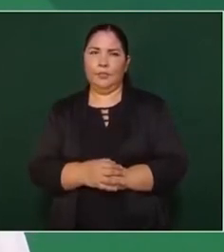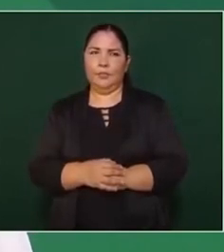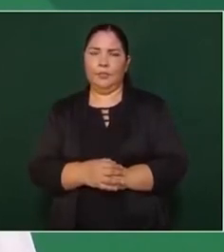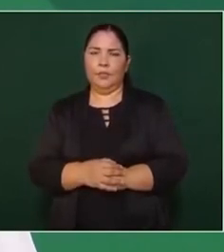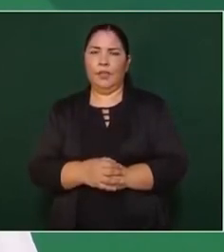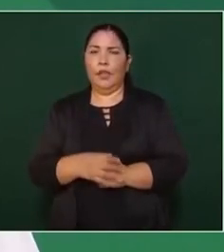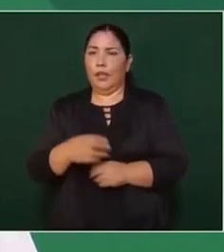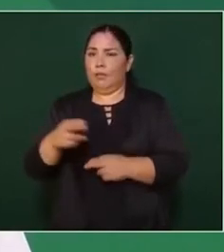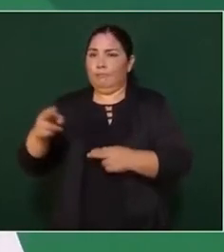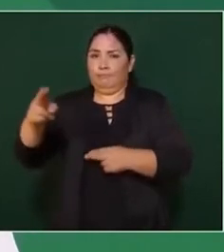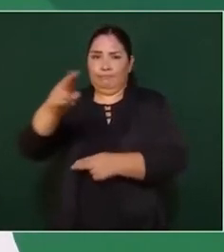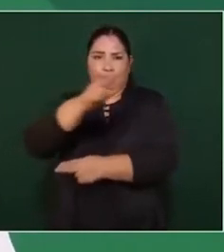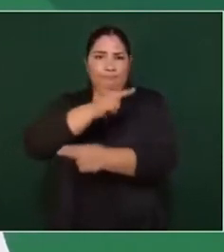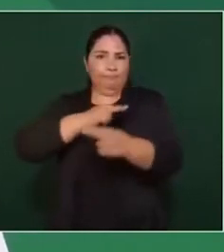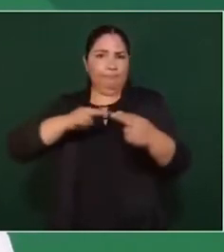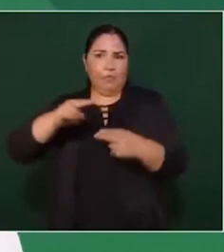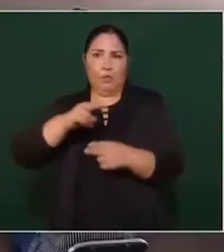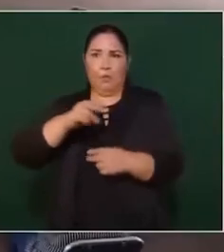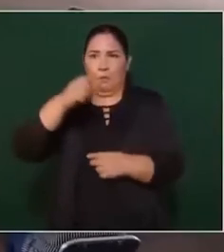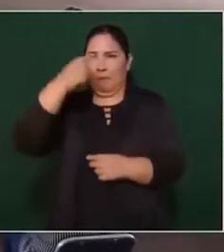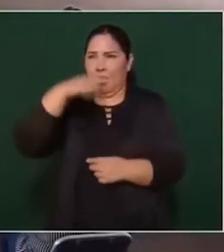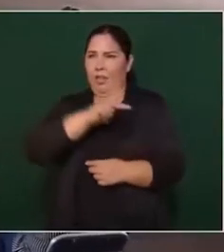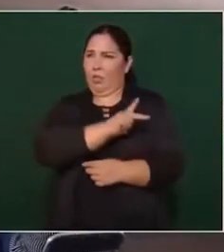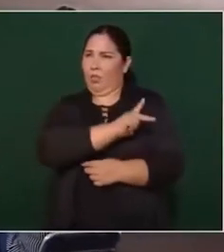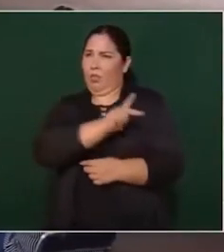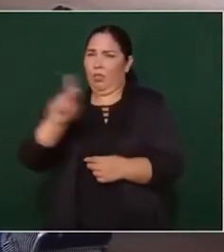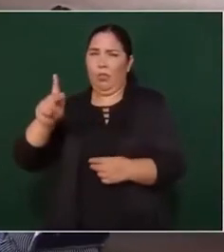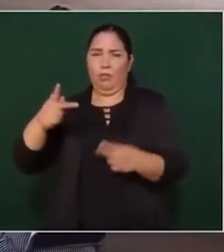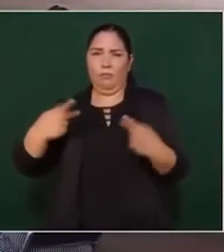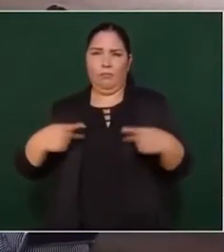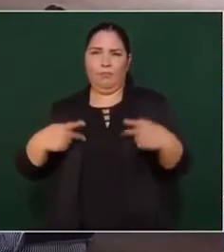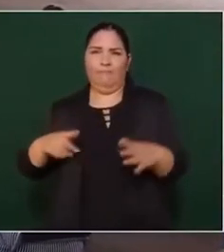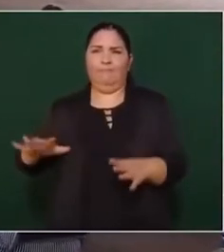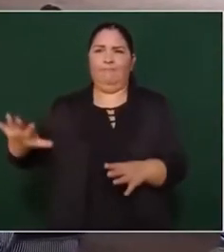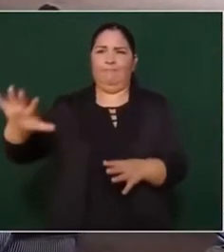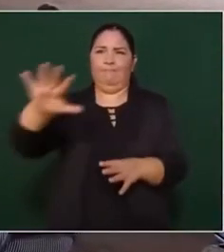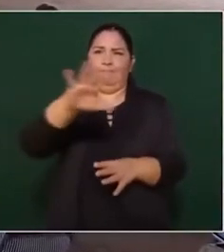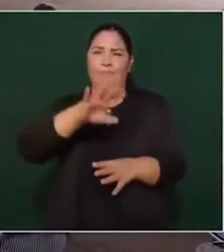Y es universal porque es para toda la población.